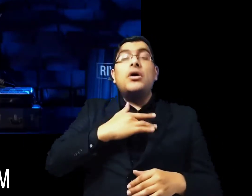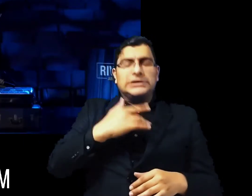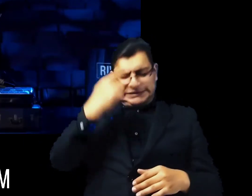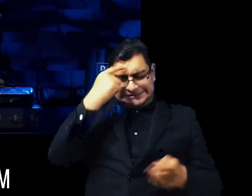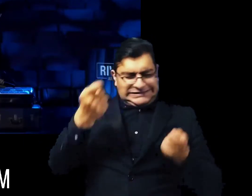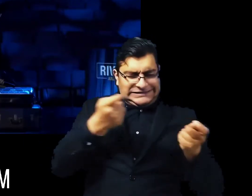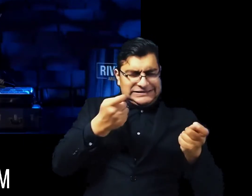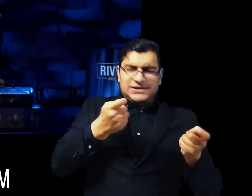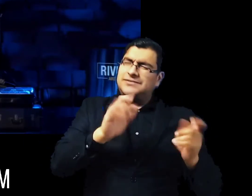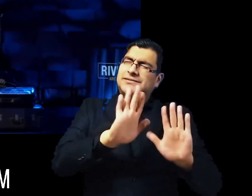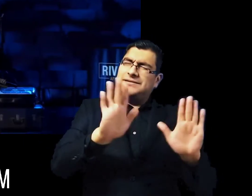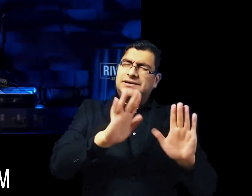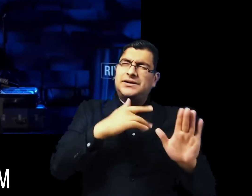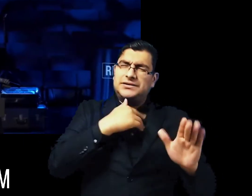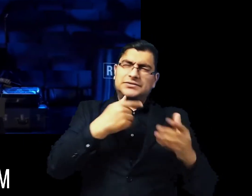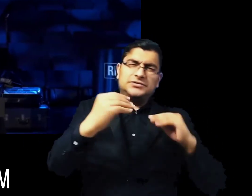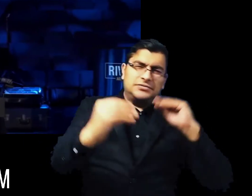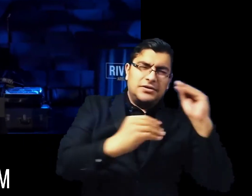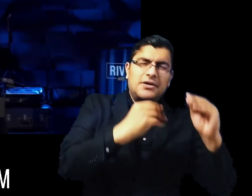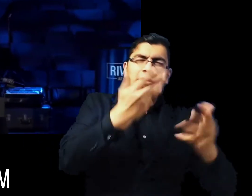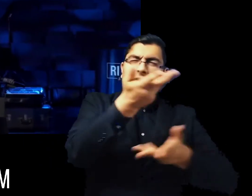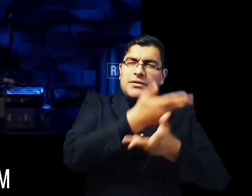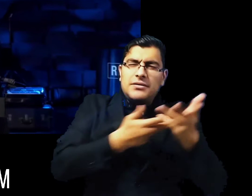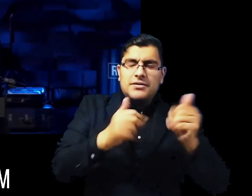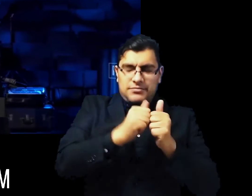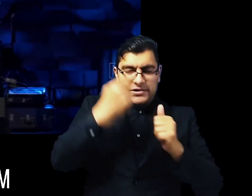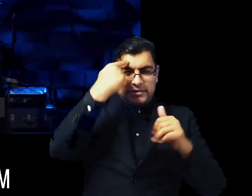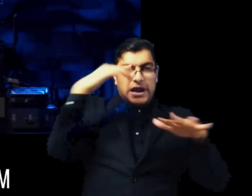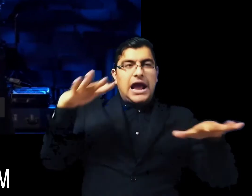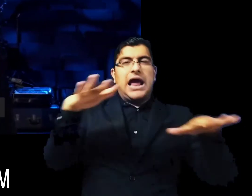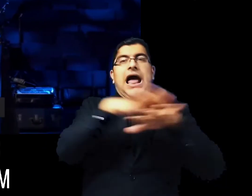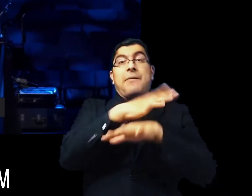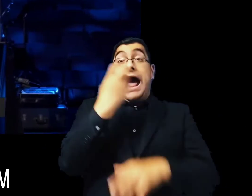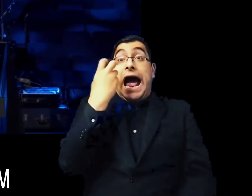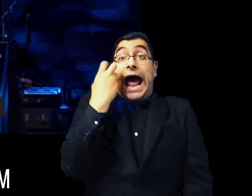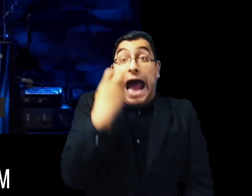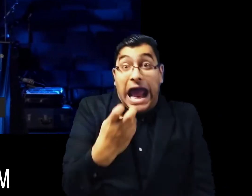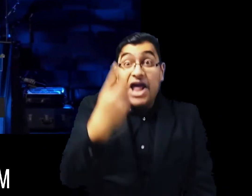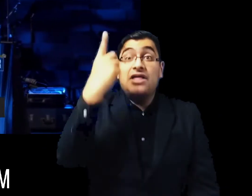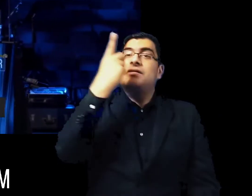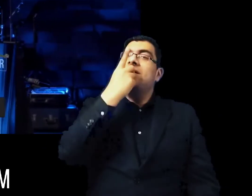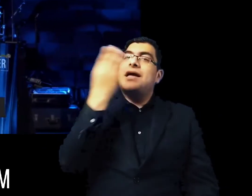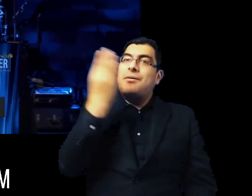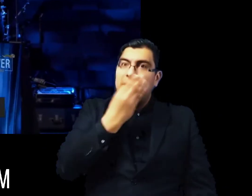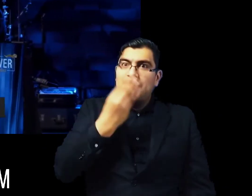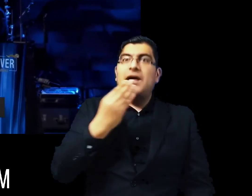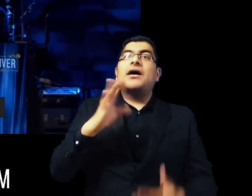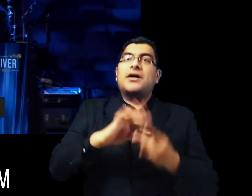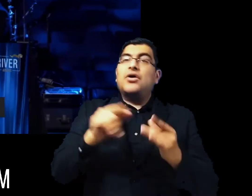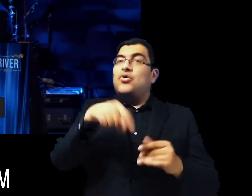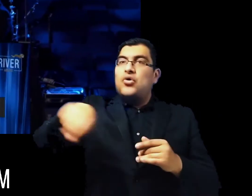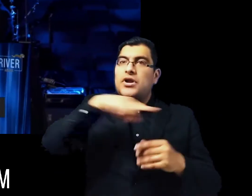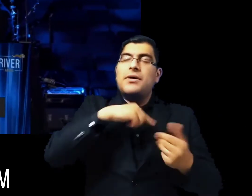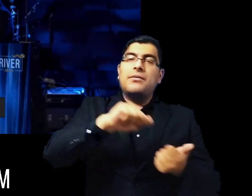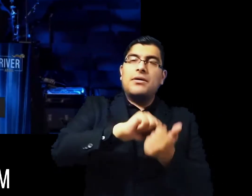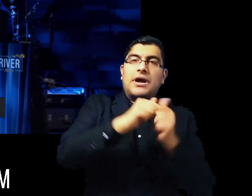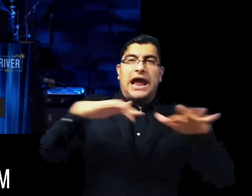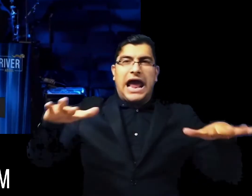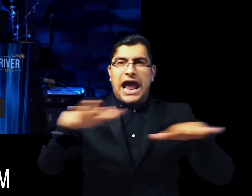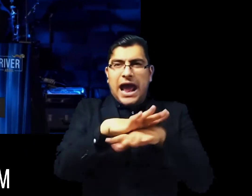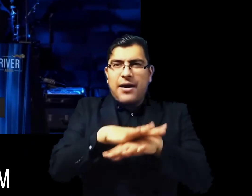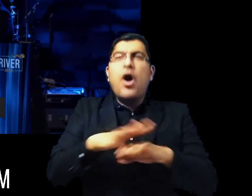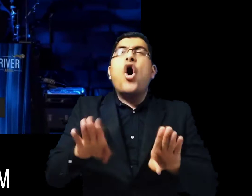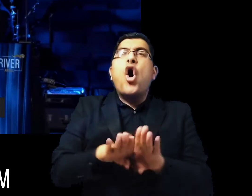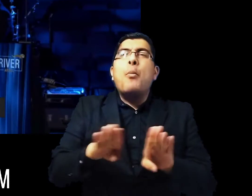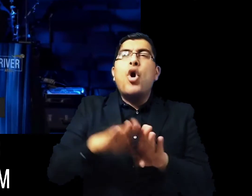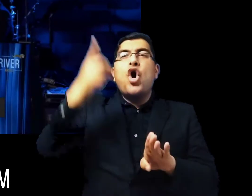de la conversación va a ser una revolución para tu forma de pensar. A eso se refería Pablo cuando decía: sean transformados